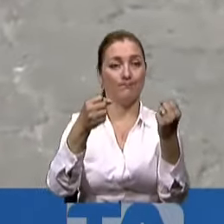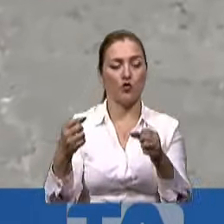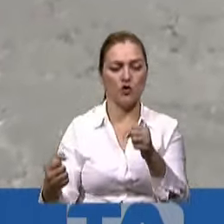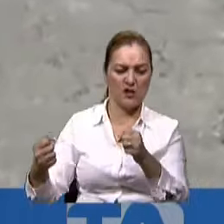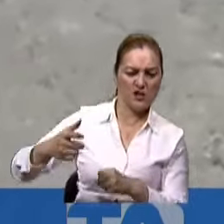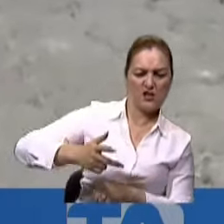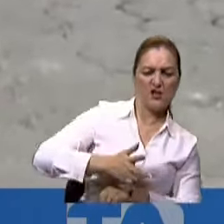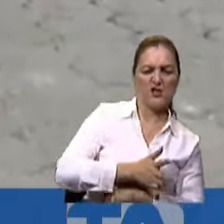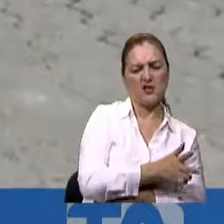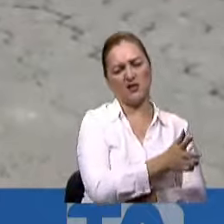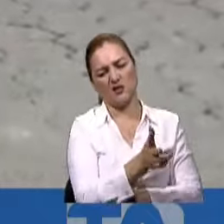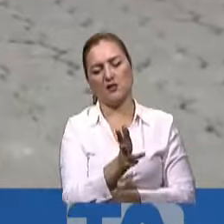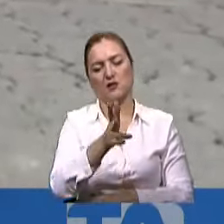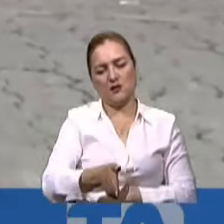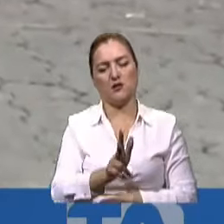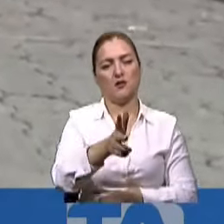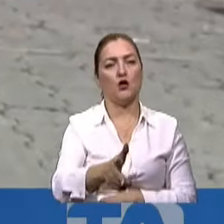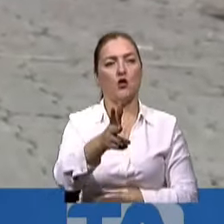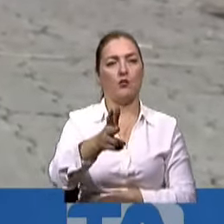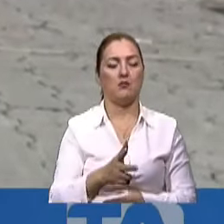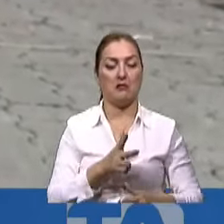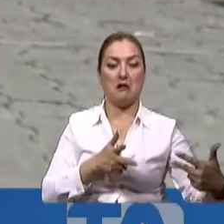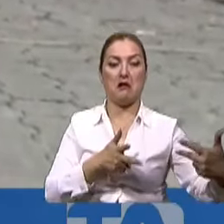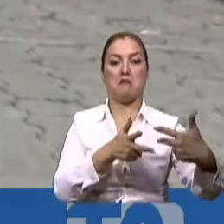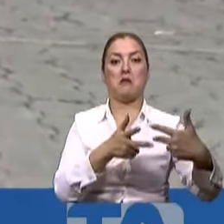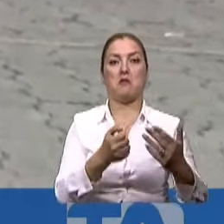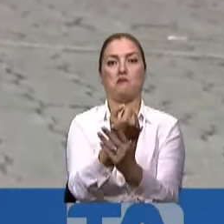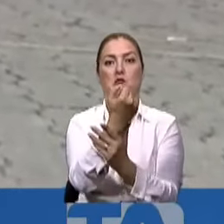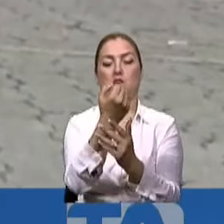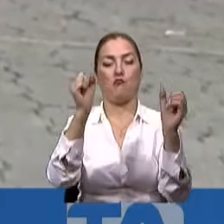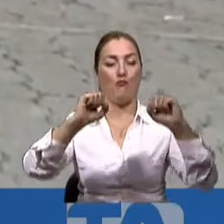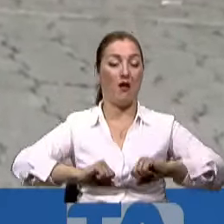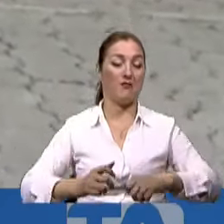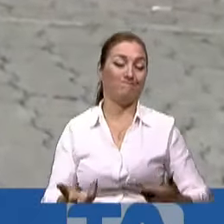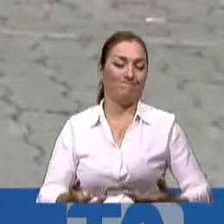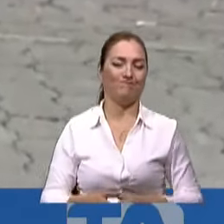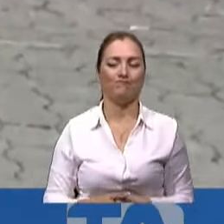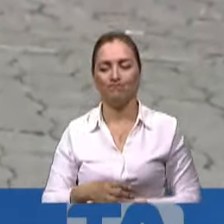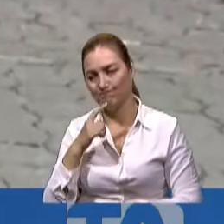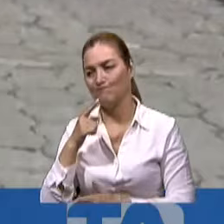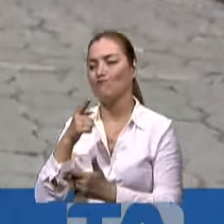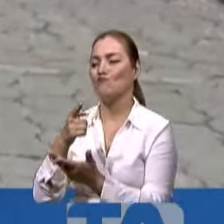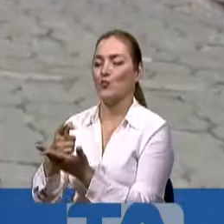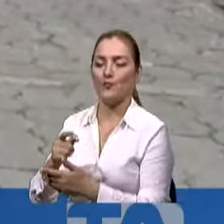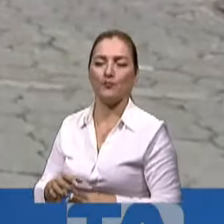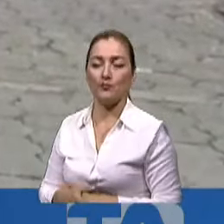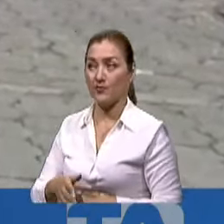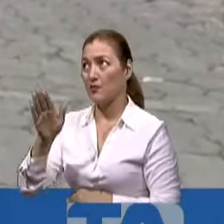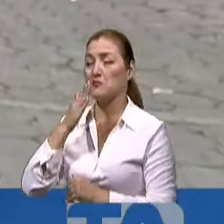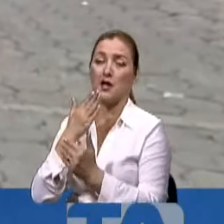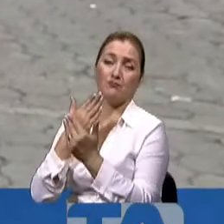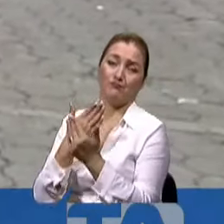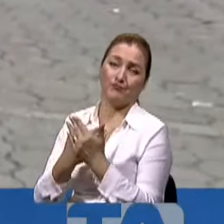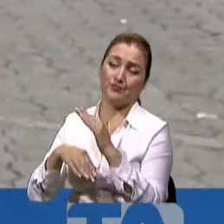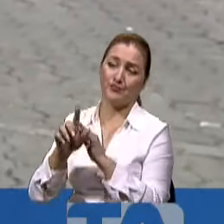esquivar estos huecos, tienen que abrirse al carril contrario, lo cual podría generar accidentes de tránsito. Así es, y eso que gracias a Dios nosotros,